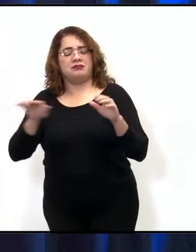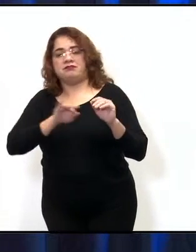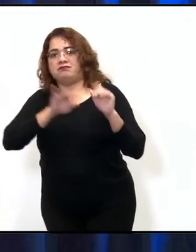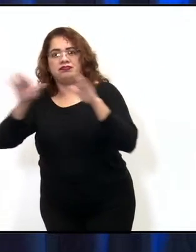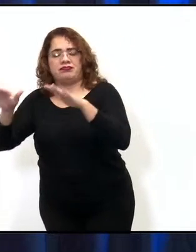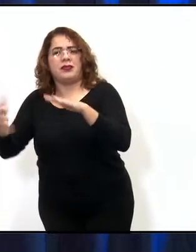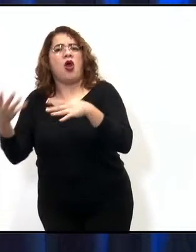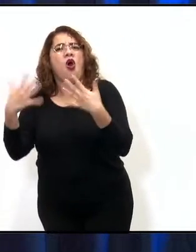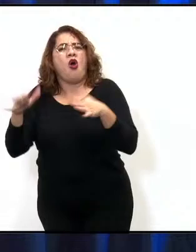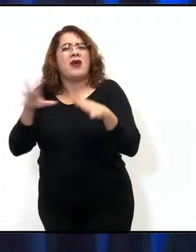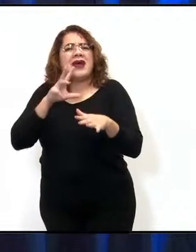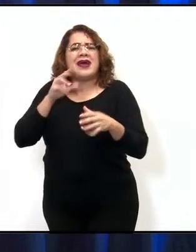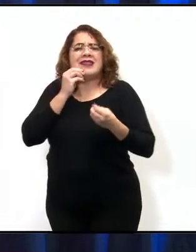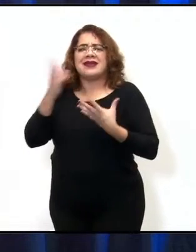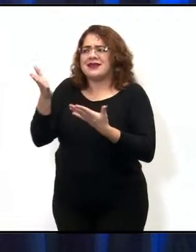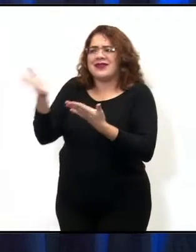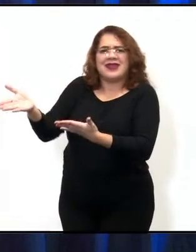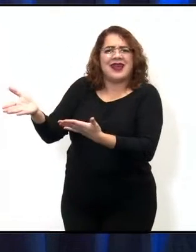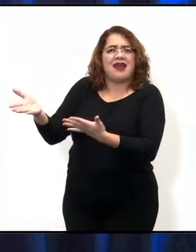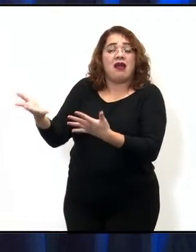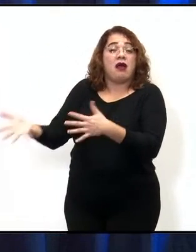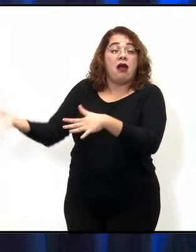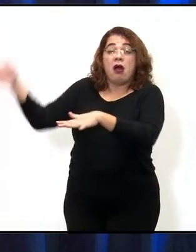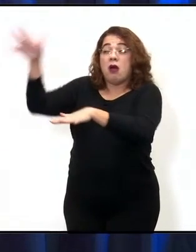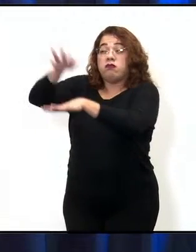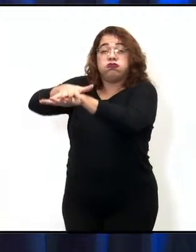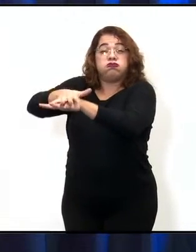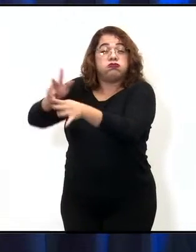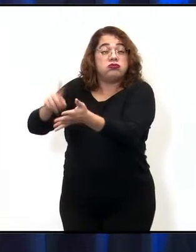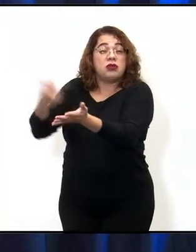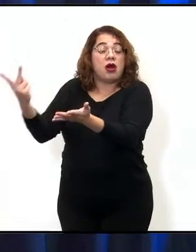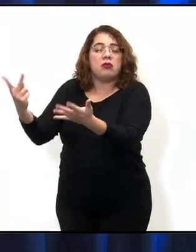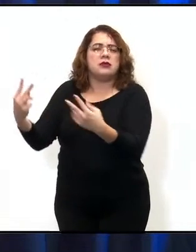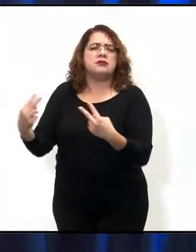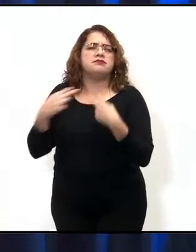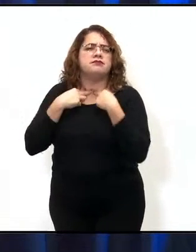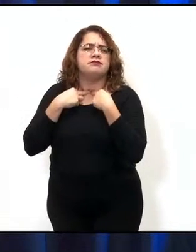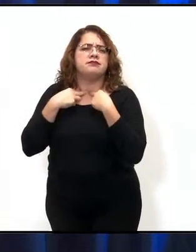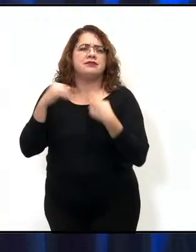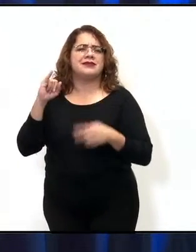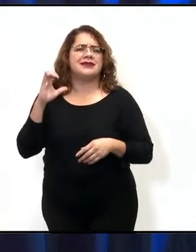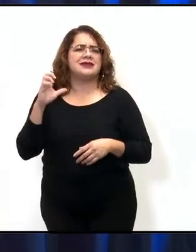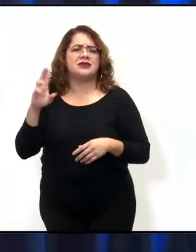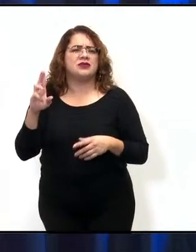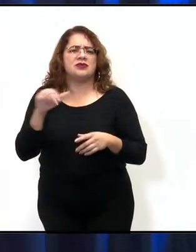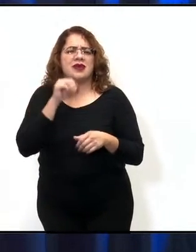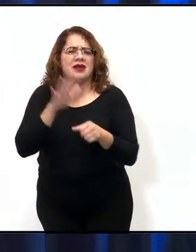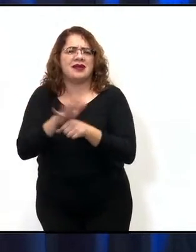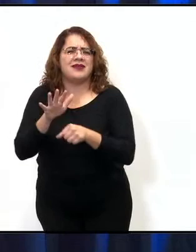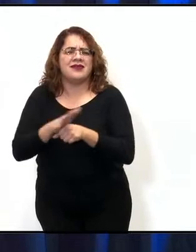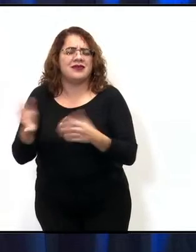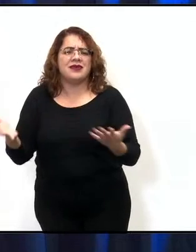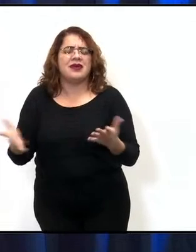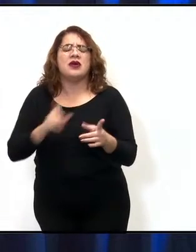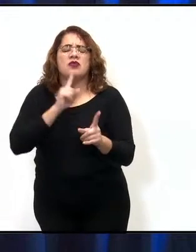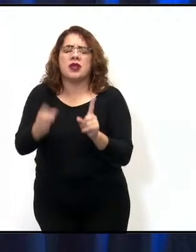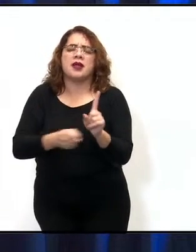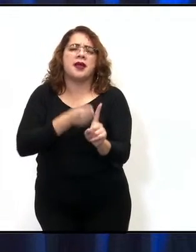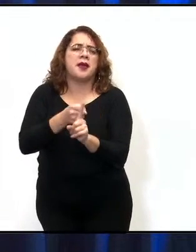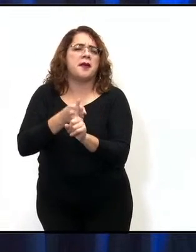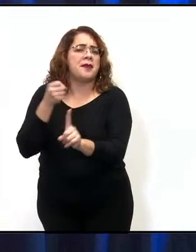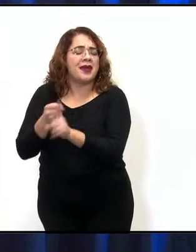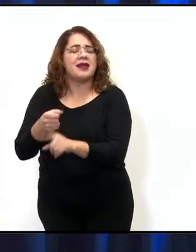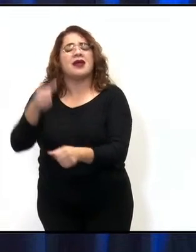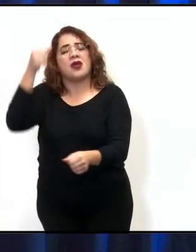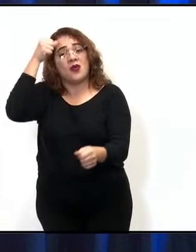por este virus. Sabemos que estas hospitalizaciones aumentan aproximadamente, como mencioné anteriormente, 2